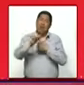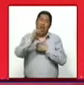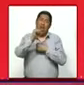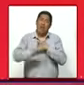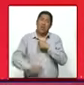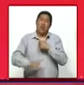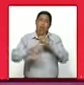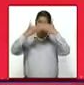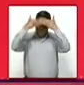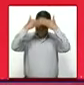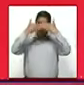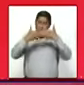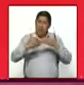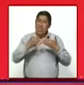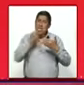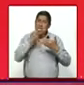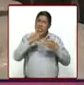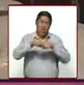los parabrisas.